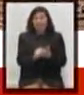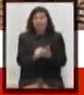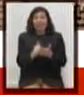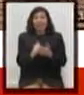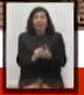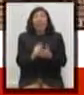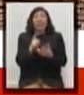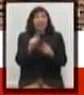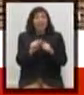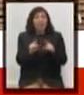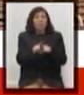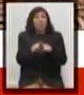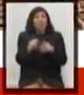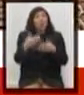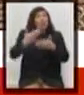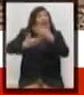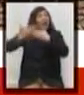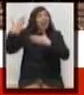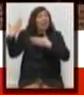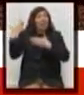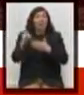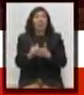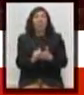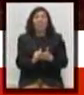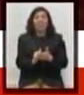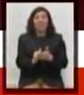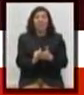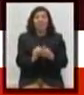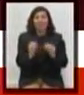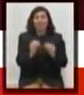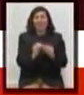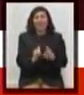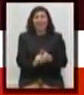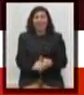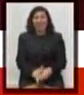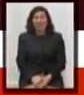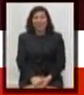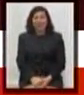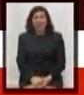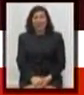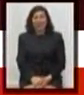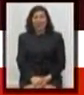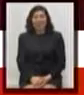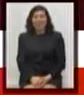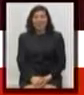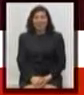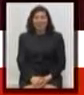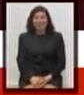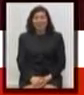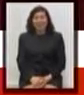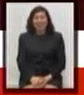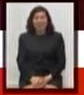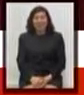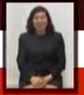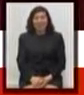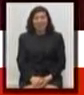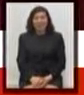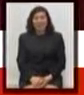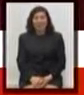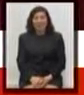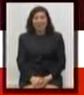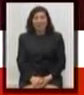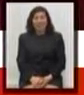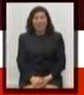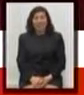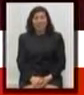la actualidad y los anteriores? Bueno, la pregunta está mal formulada, así no se puede contestar. Como en los poemas